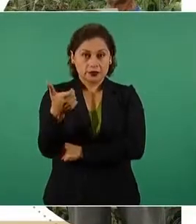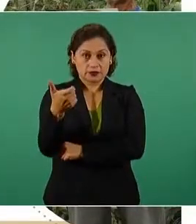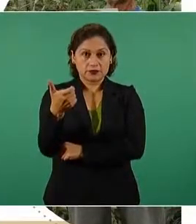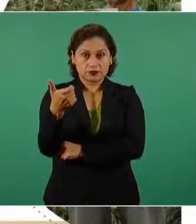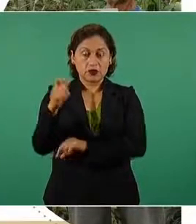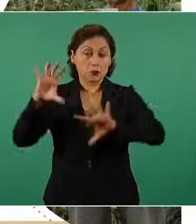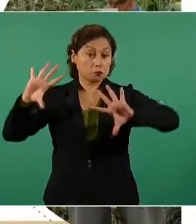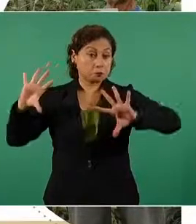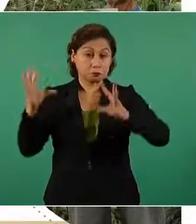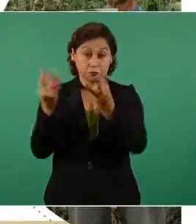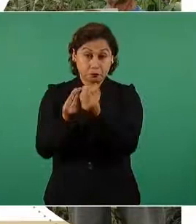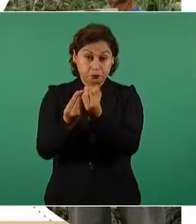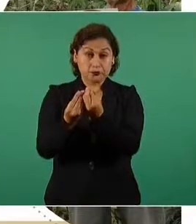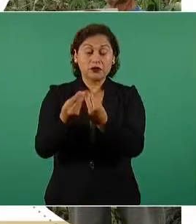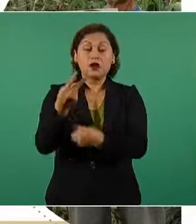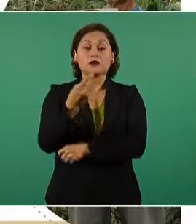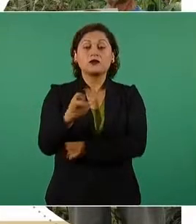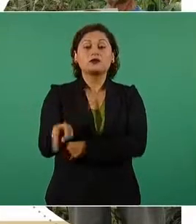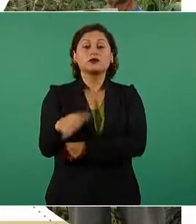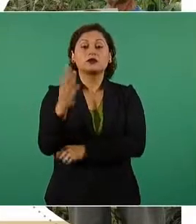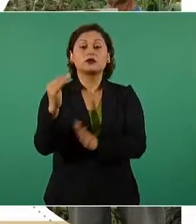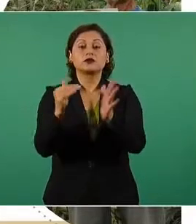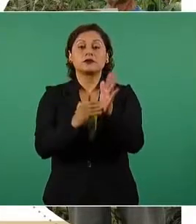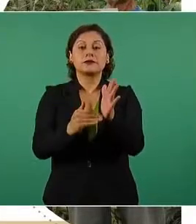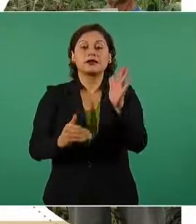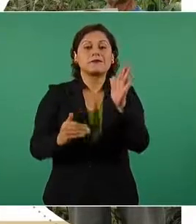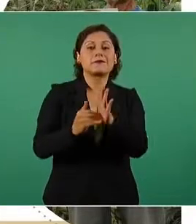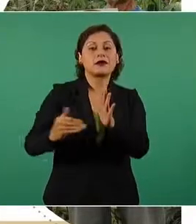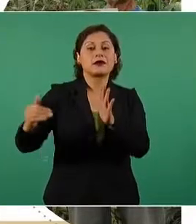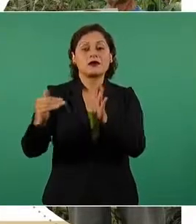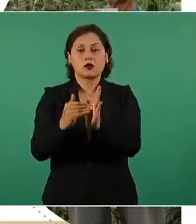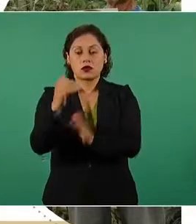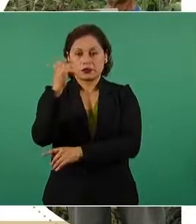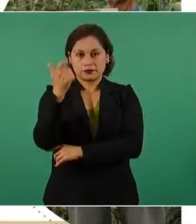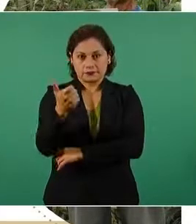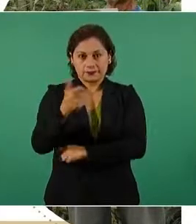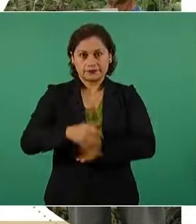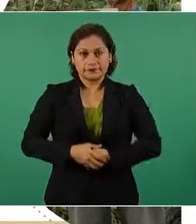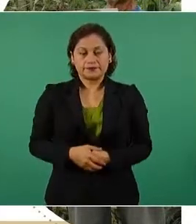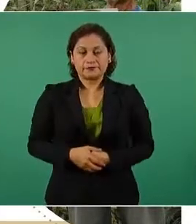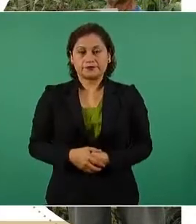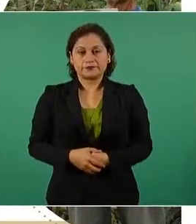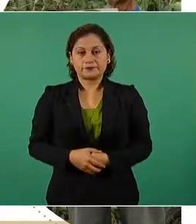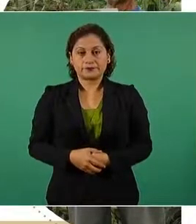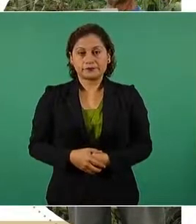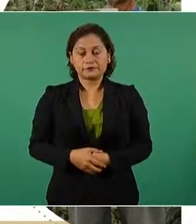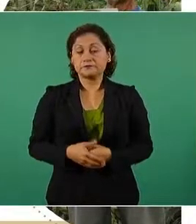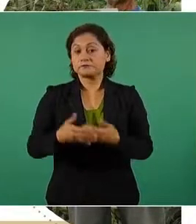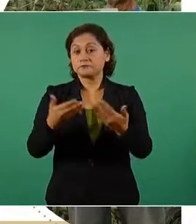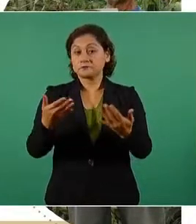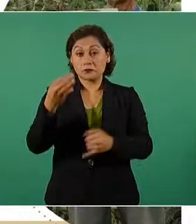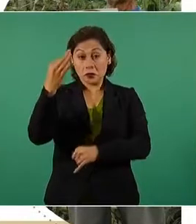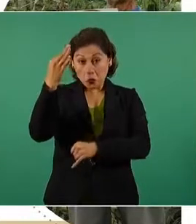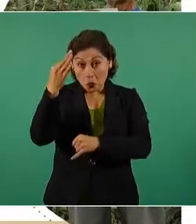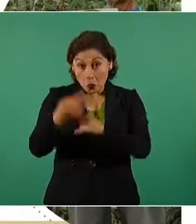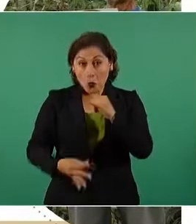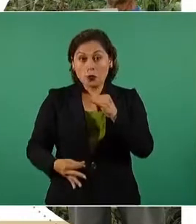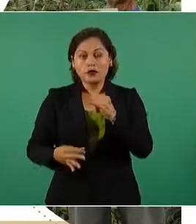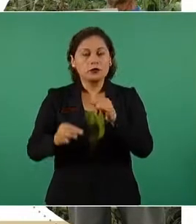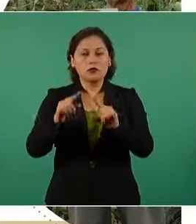haciendo un total de 214.000 millones de pesos. Finalmente, con el propósito de recuperar